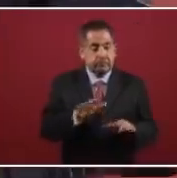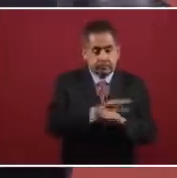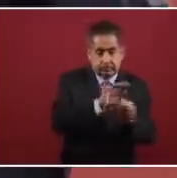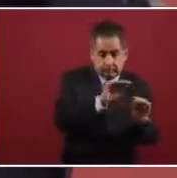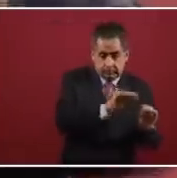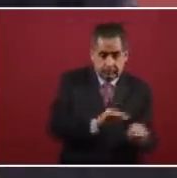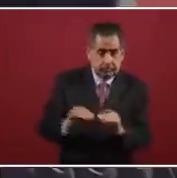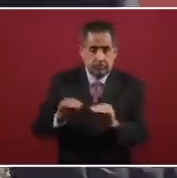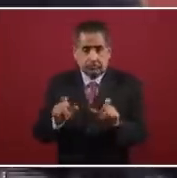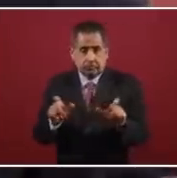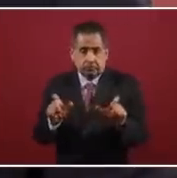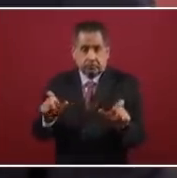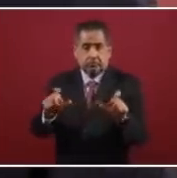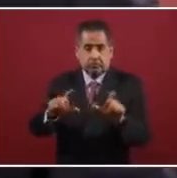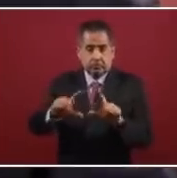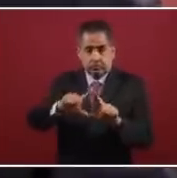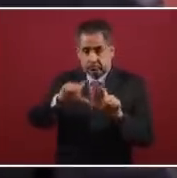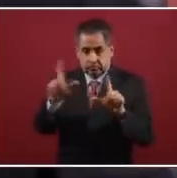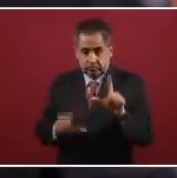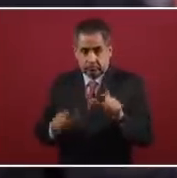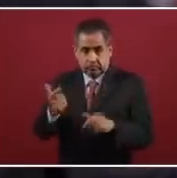luego, con